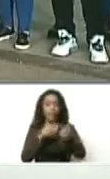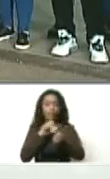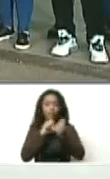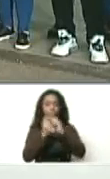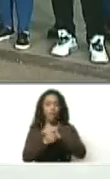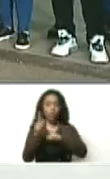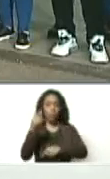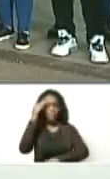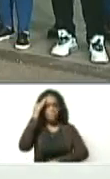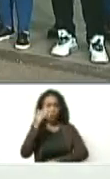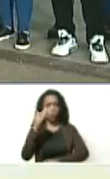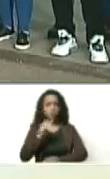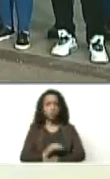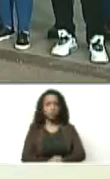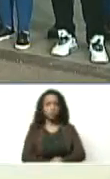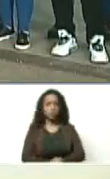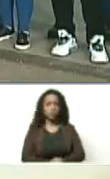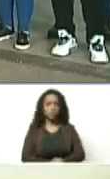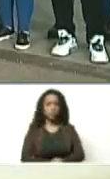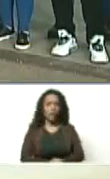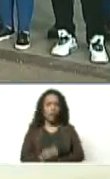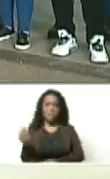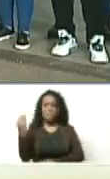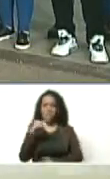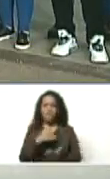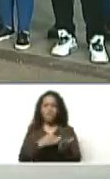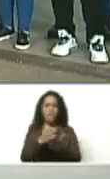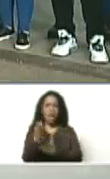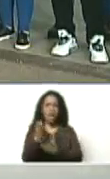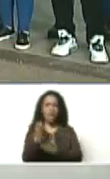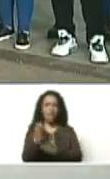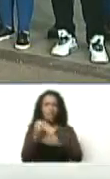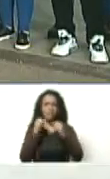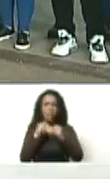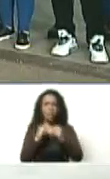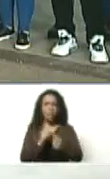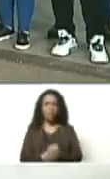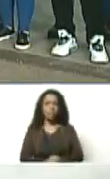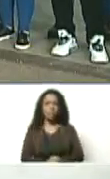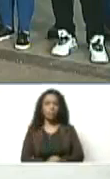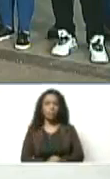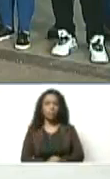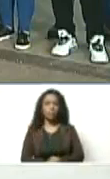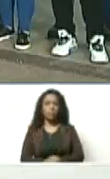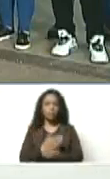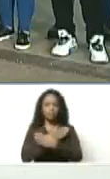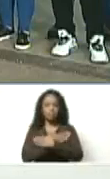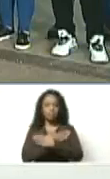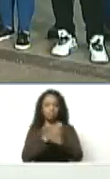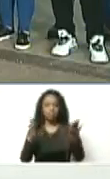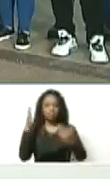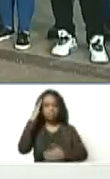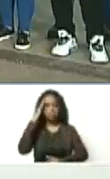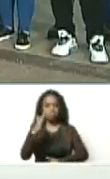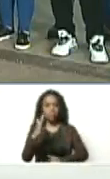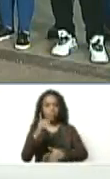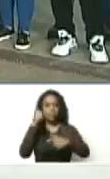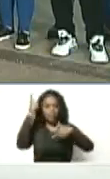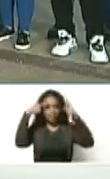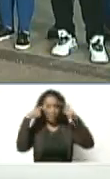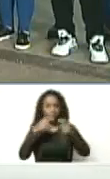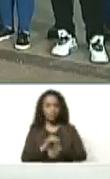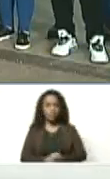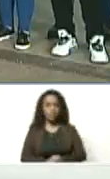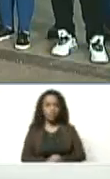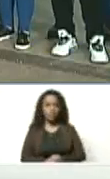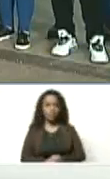su soldado, el más leal de los leales, a su orden, comandante Hugo Chávez,